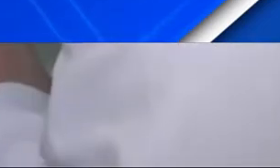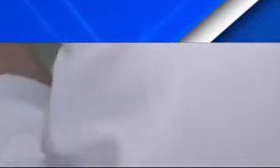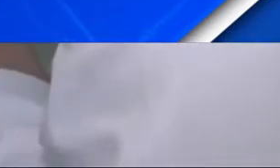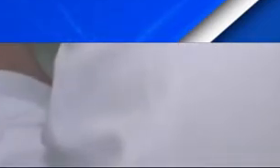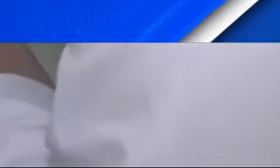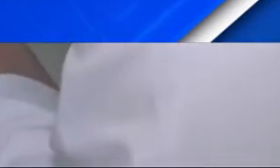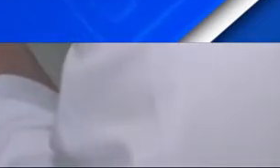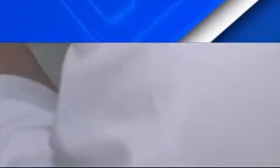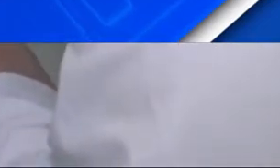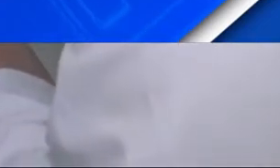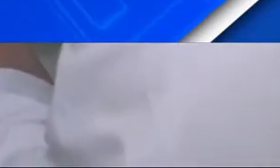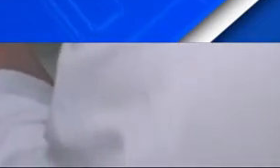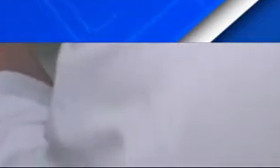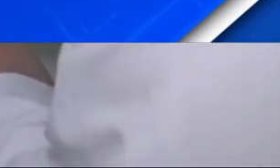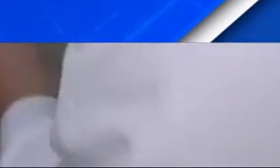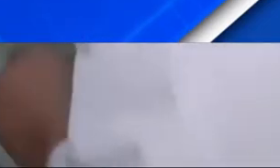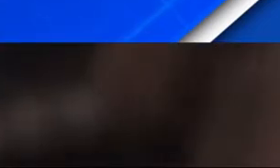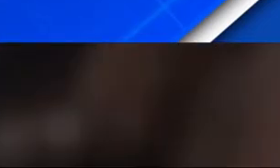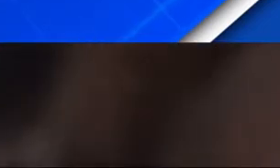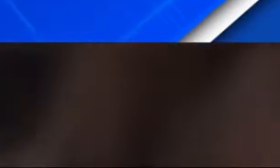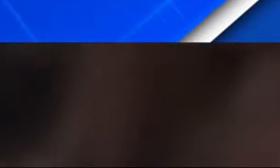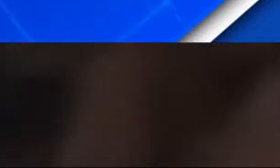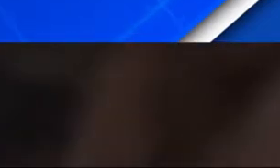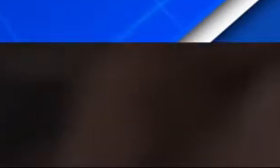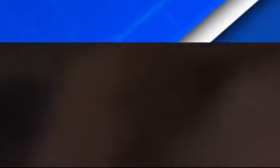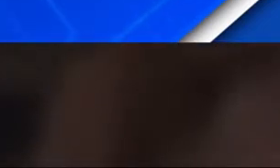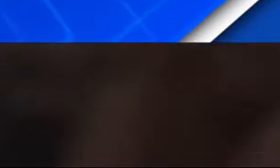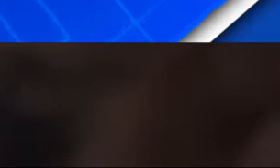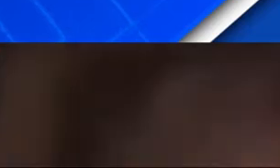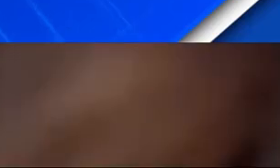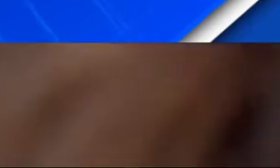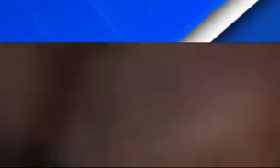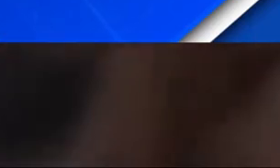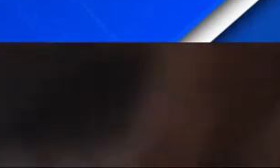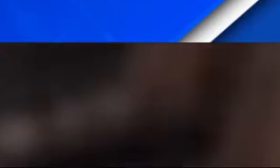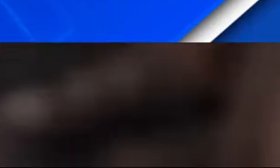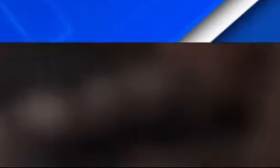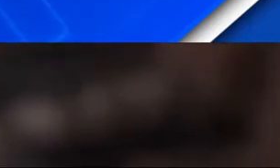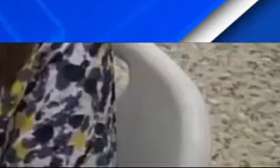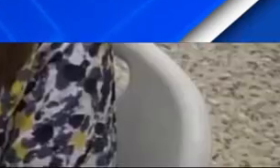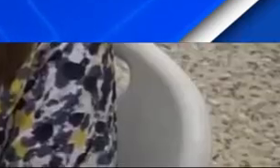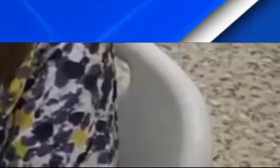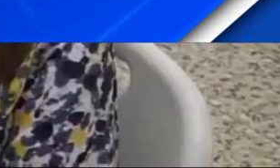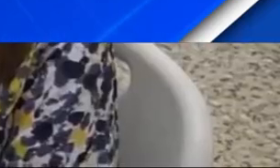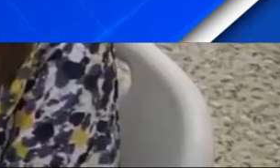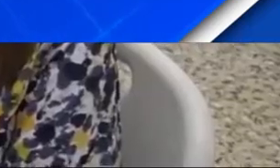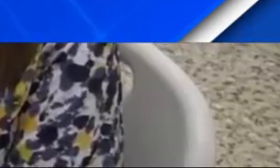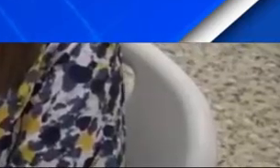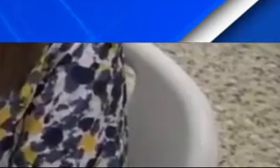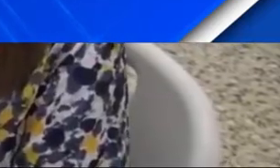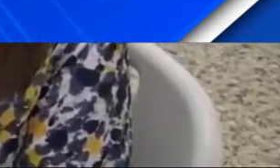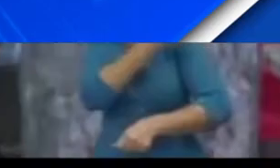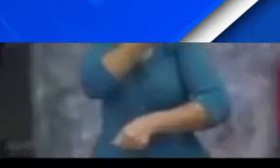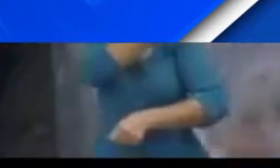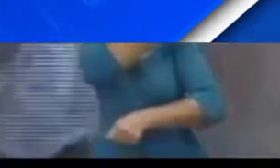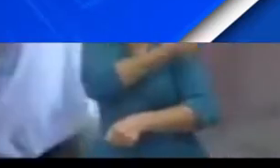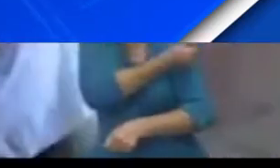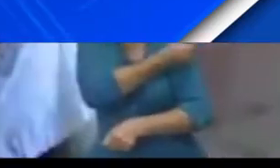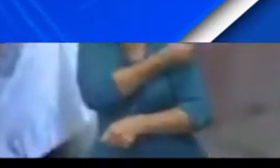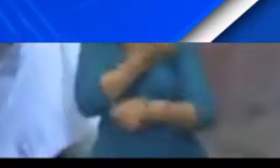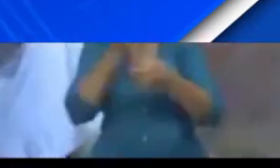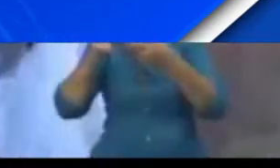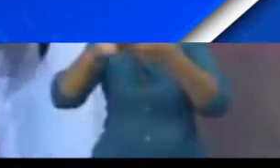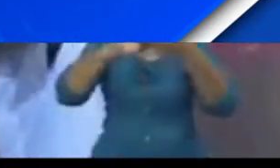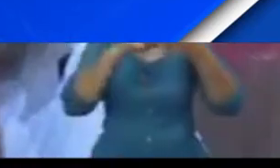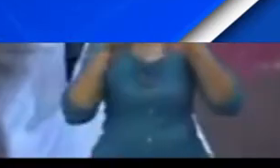de salud ha logrado cubrir una gran parte de la población y ha logrado la inmunización en lugares aislados la